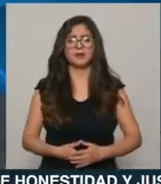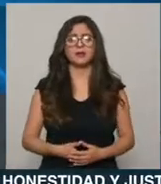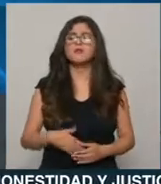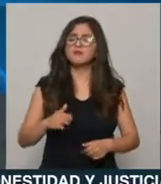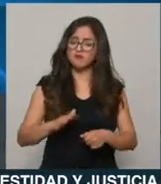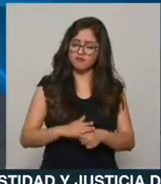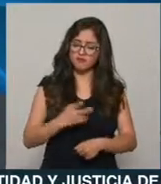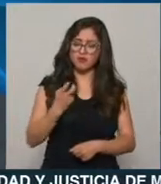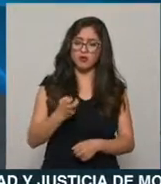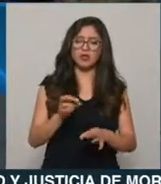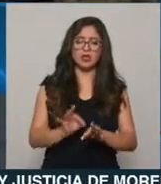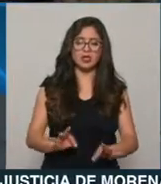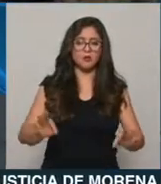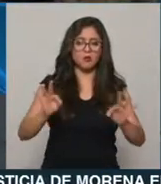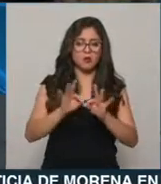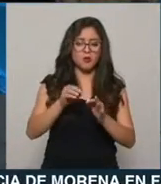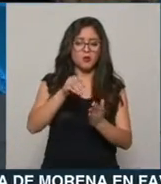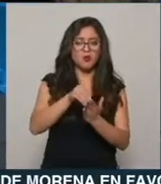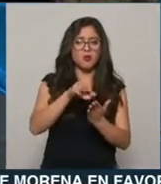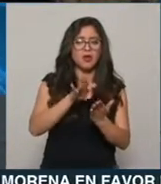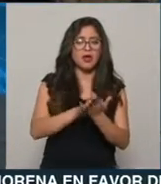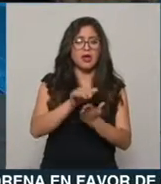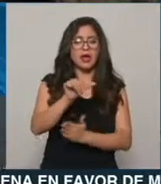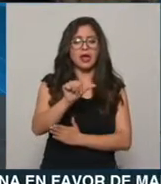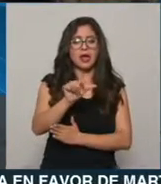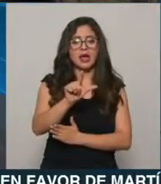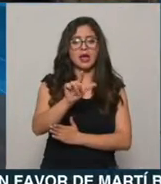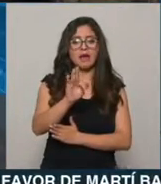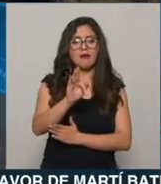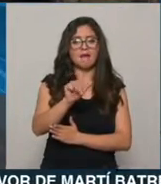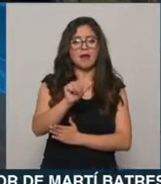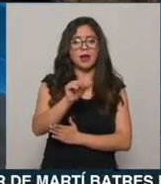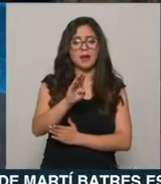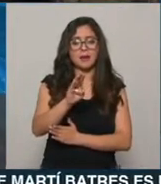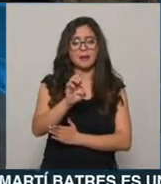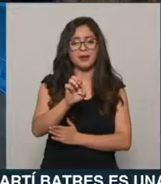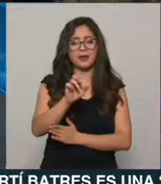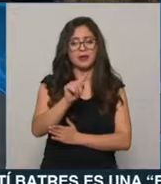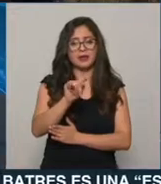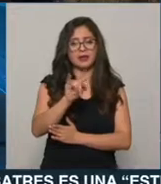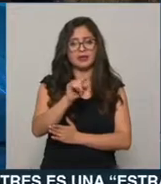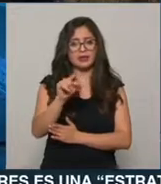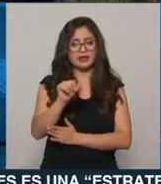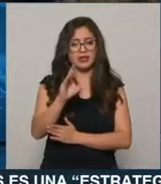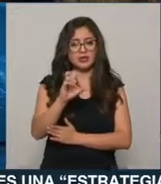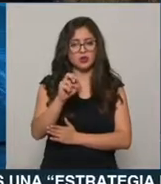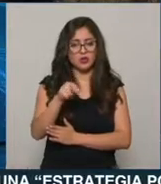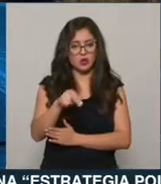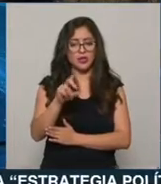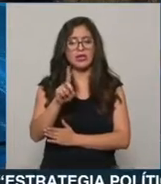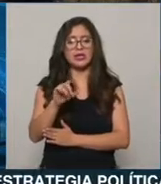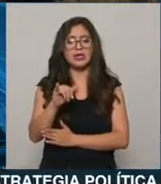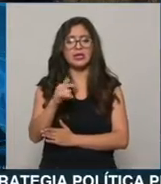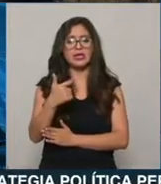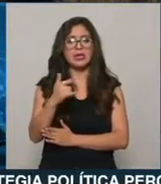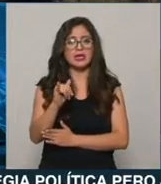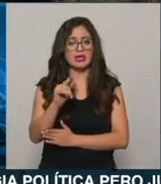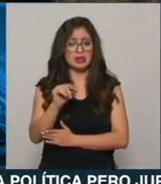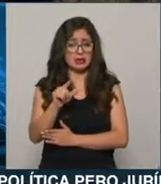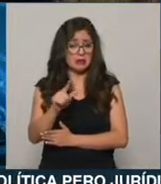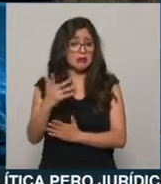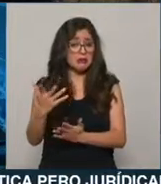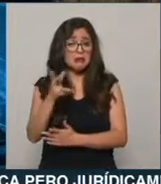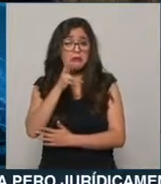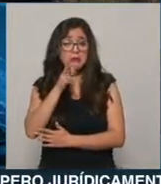hablemos de alfabetización digital, empezando por los papás que seguramente nacieron en el siglo pasado y jugueteo con la expresión del siglo pasado